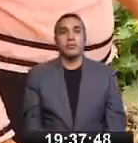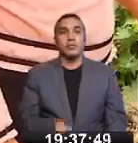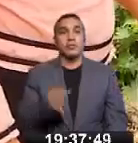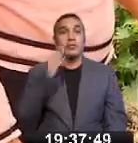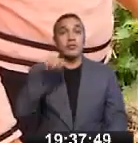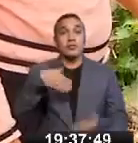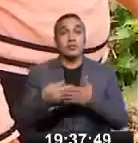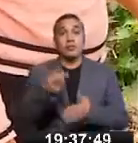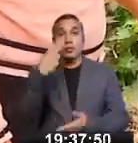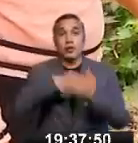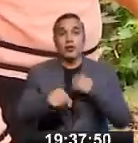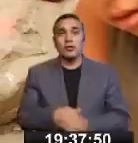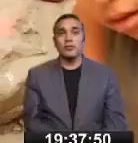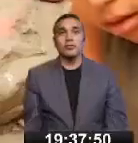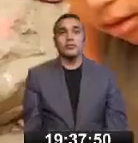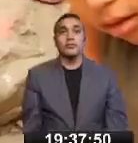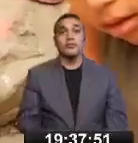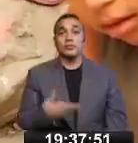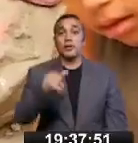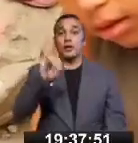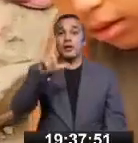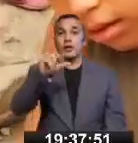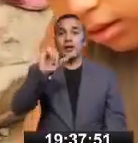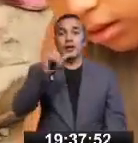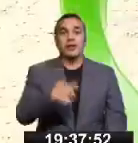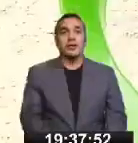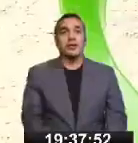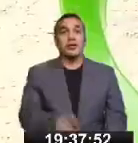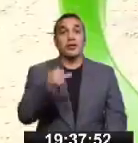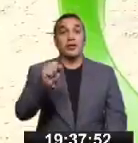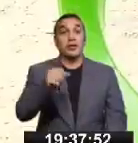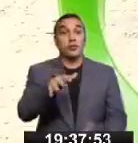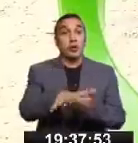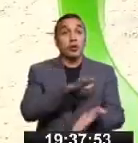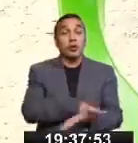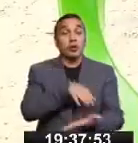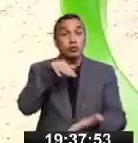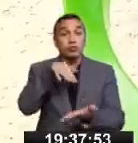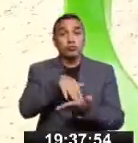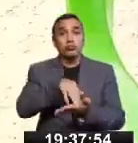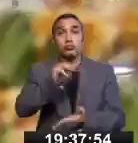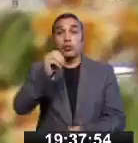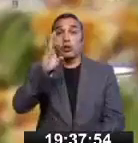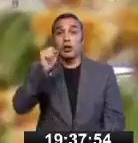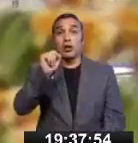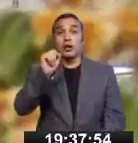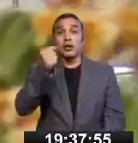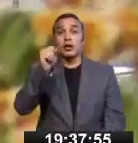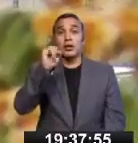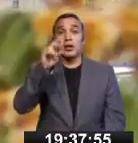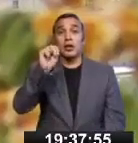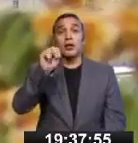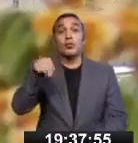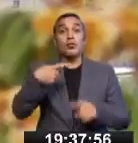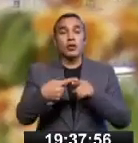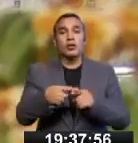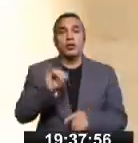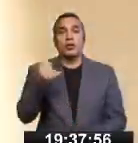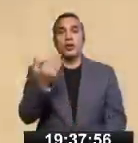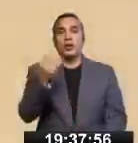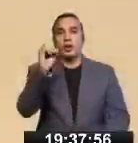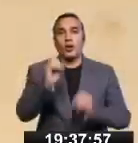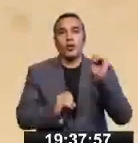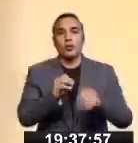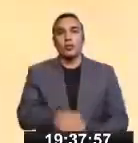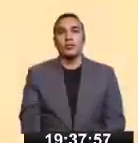anhela para sus hijos shirley y rosa el proyecto de soporte educativo en monte sinaí prevé empezar el jueves 15 de octubre